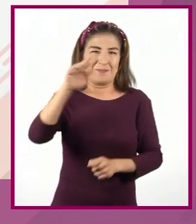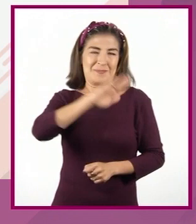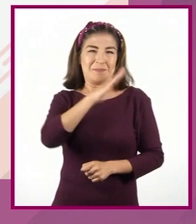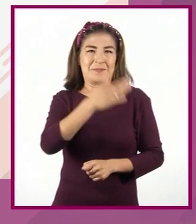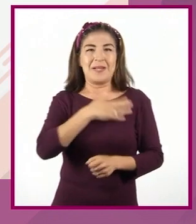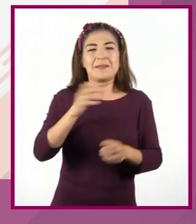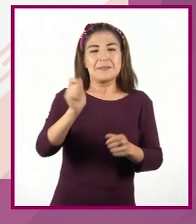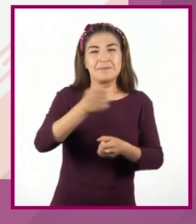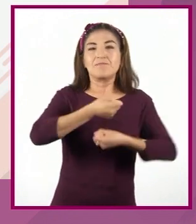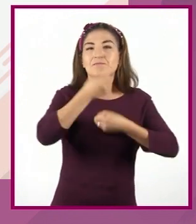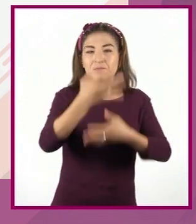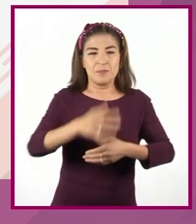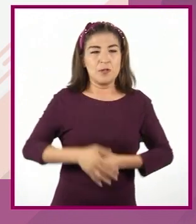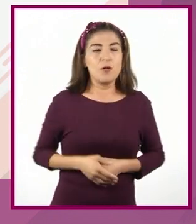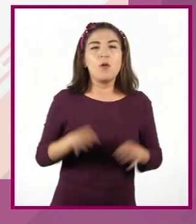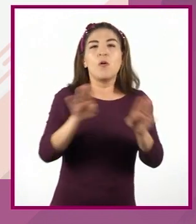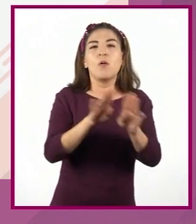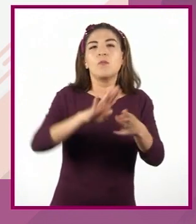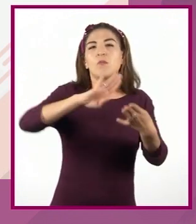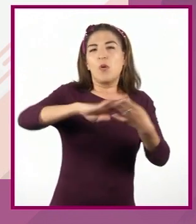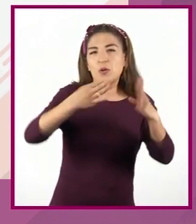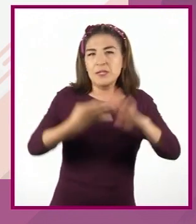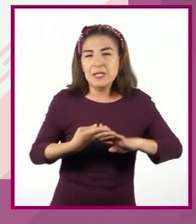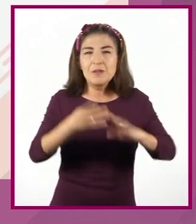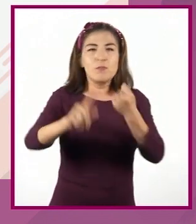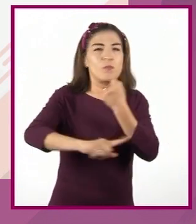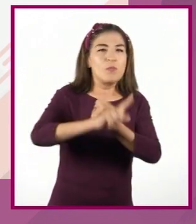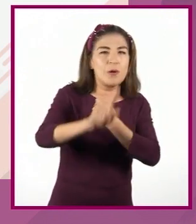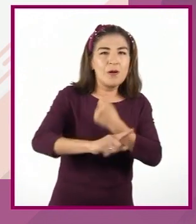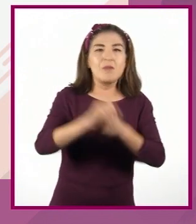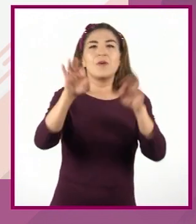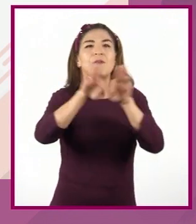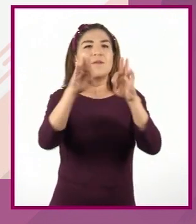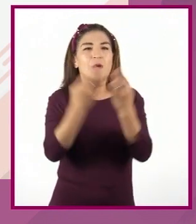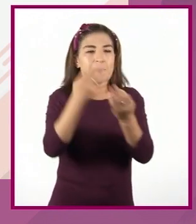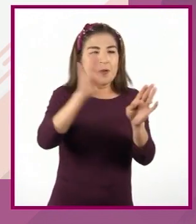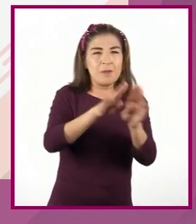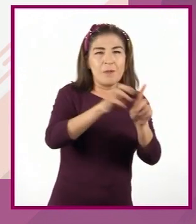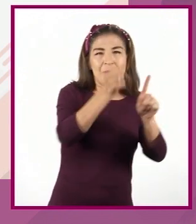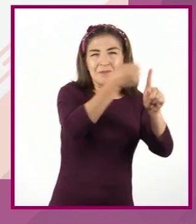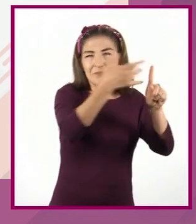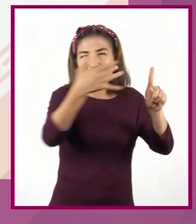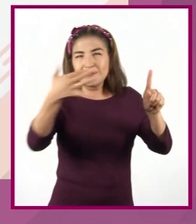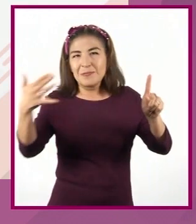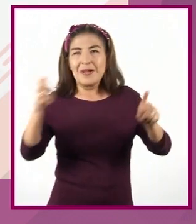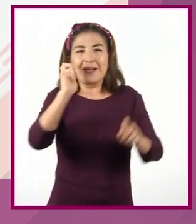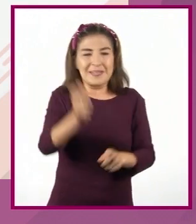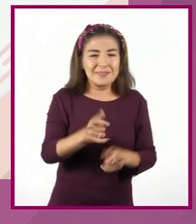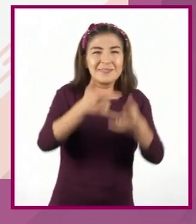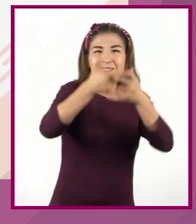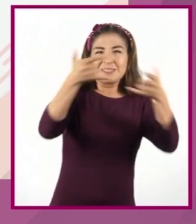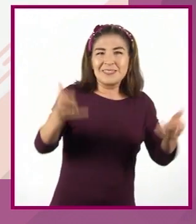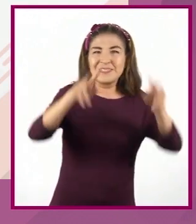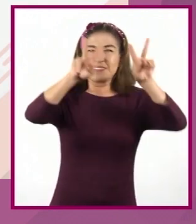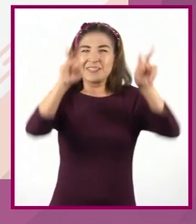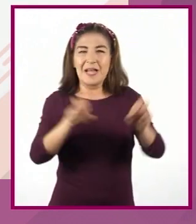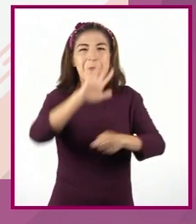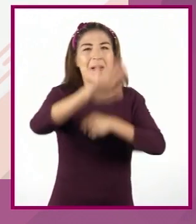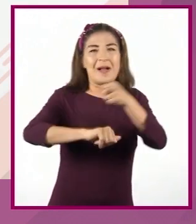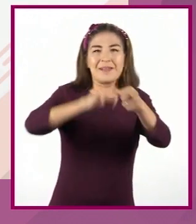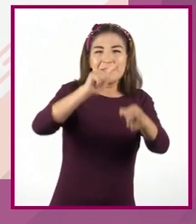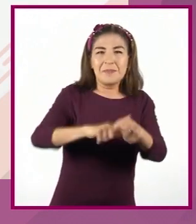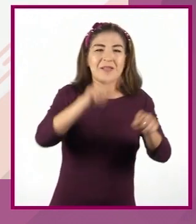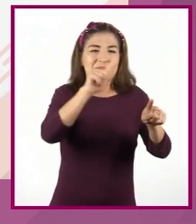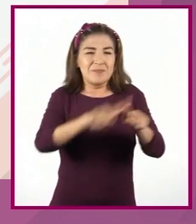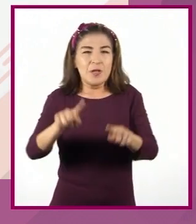como símbolos o motivos, situaciones o formas de trama, temas, animales, configuraciones